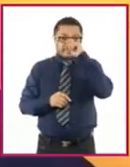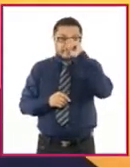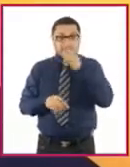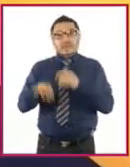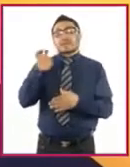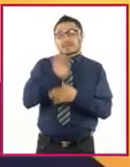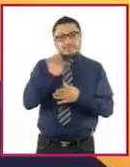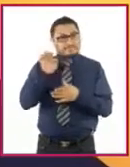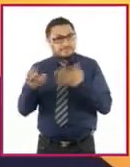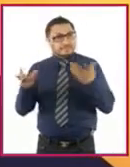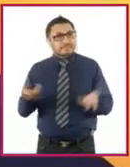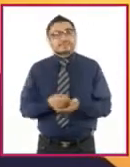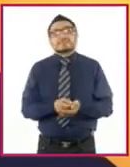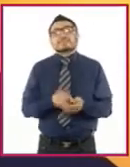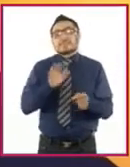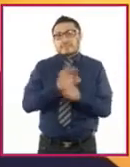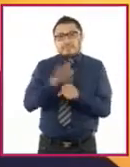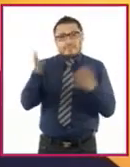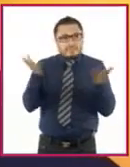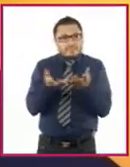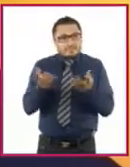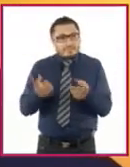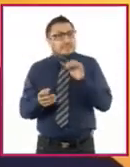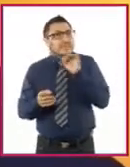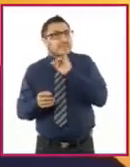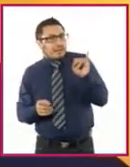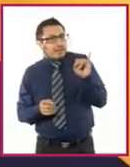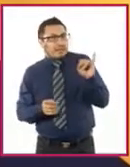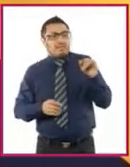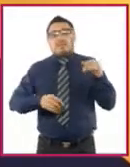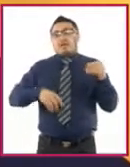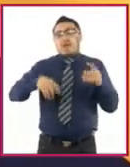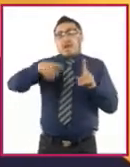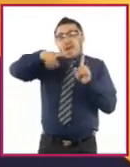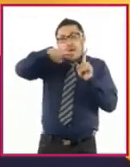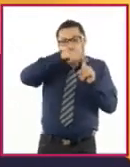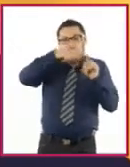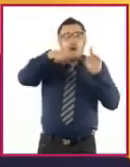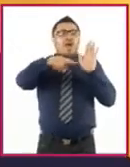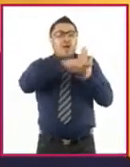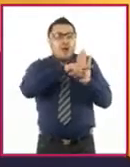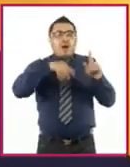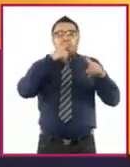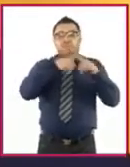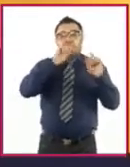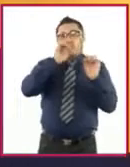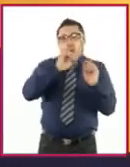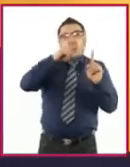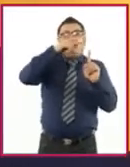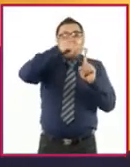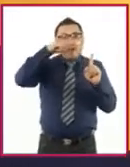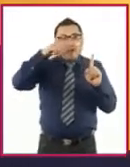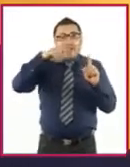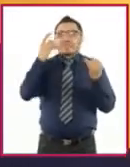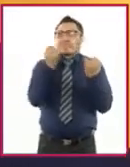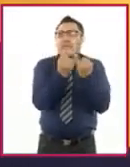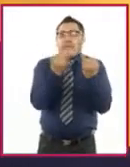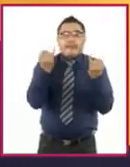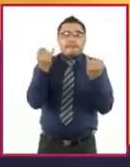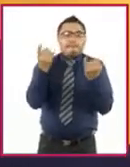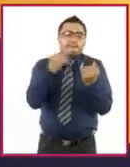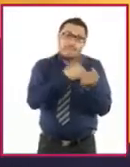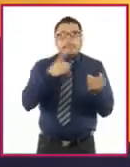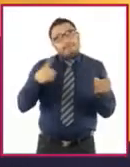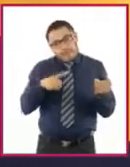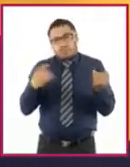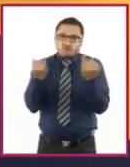tanto, lo que hacemos de un lado de la igualdad, sumar, restar, multiplicar o dividir, tenemos que hacerlo